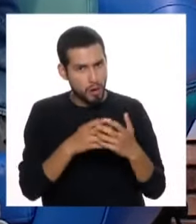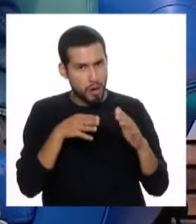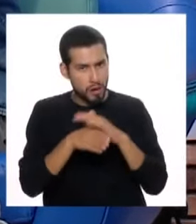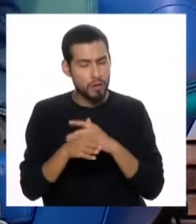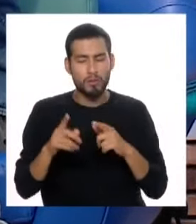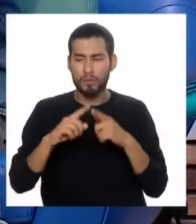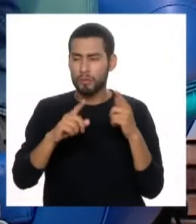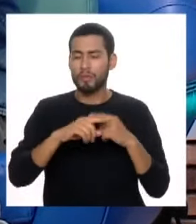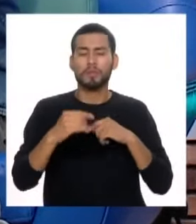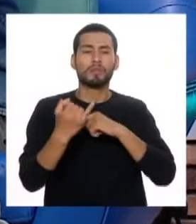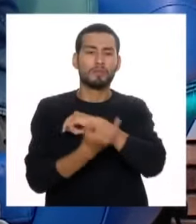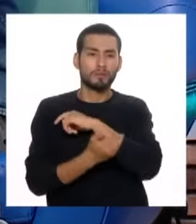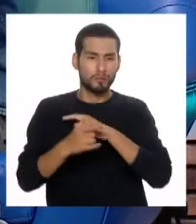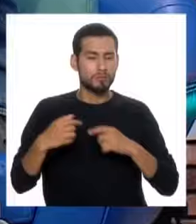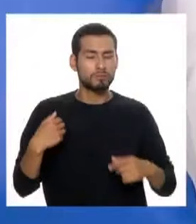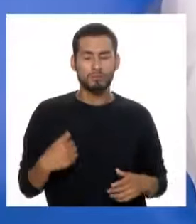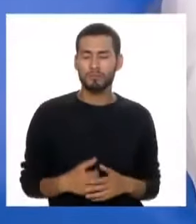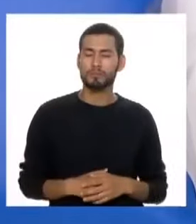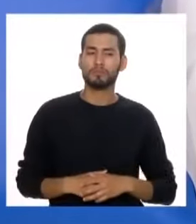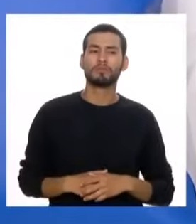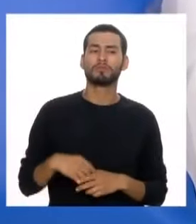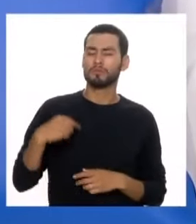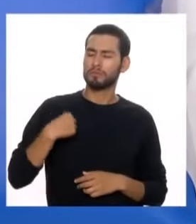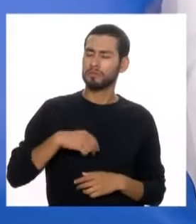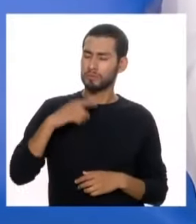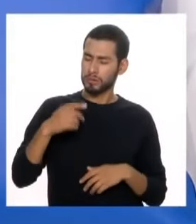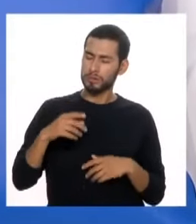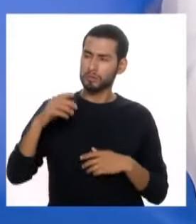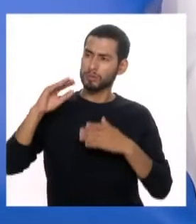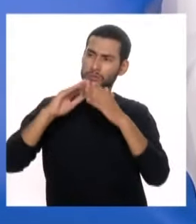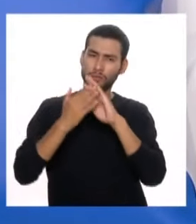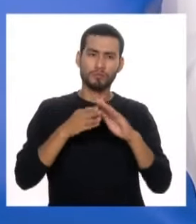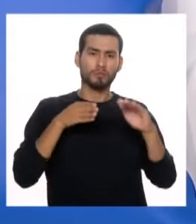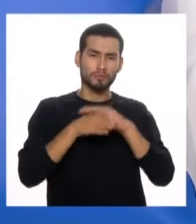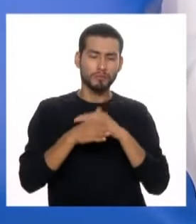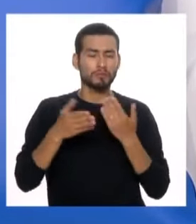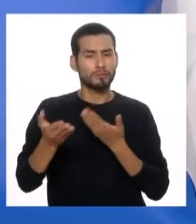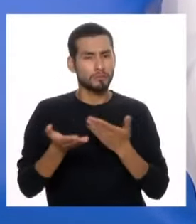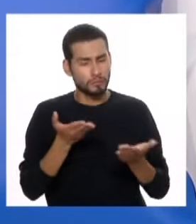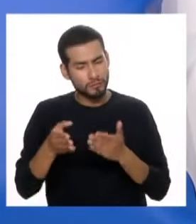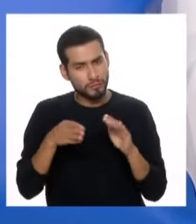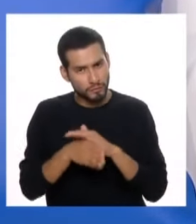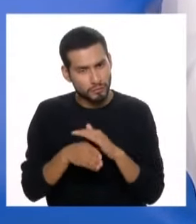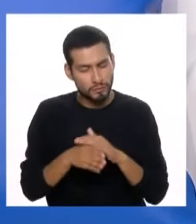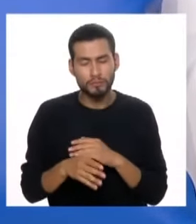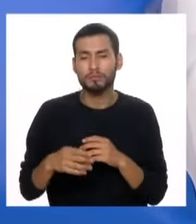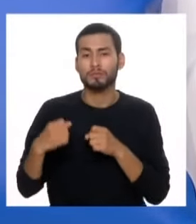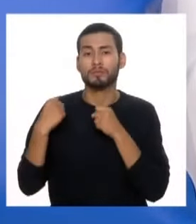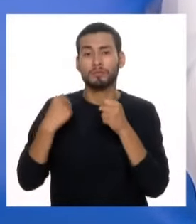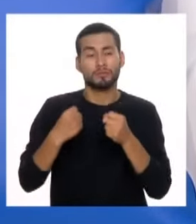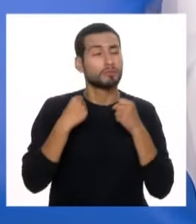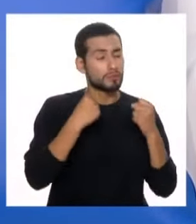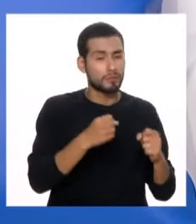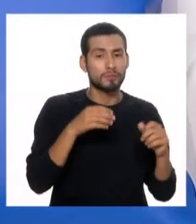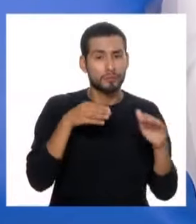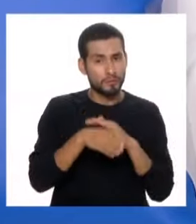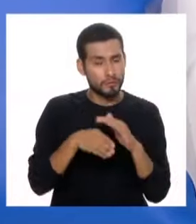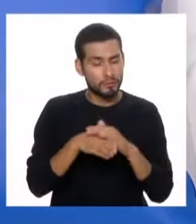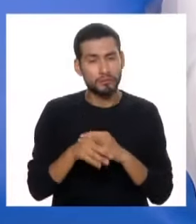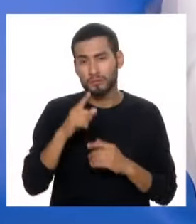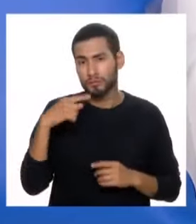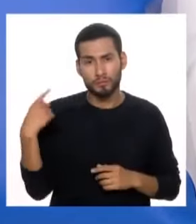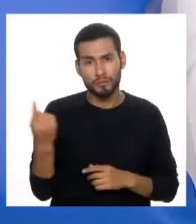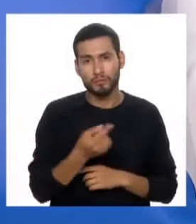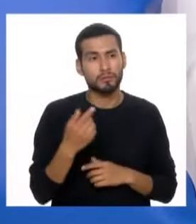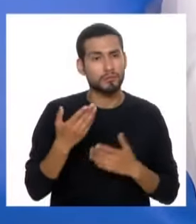de las instituciones o empresas para que necesitamos una ciudad accesible, servicios accesibles, transporte accesible para